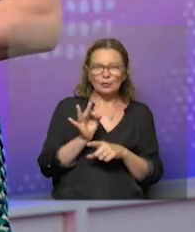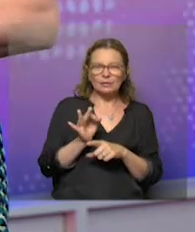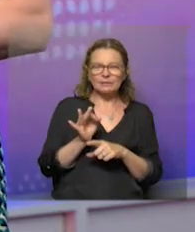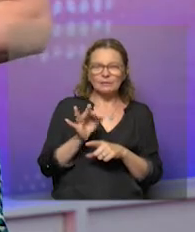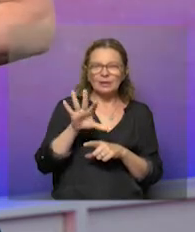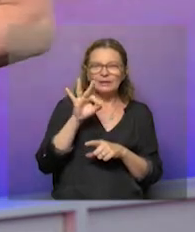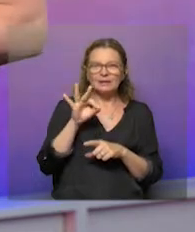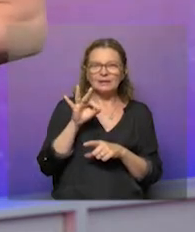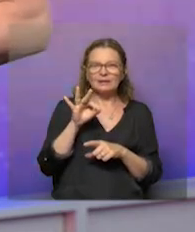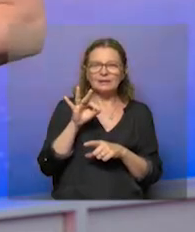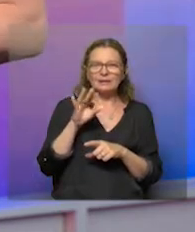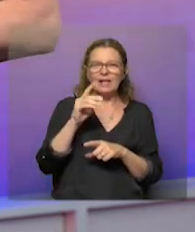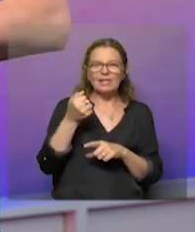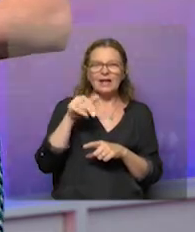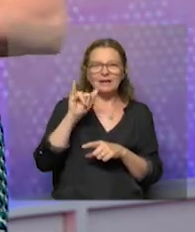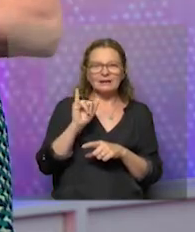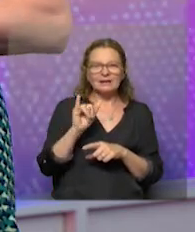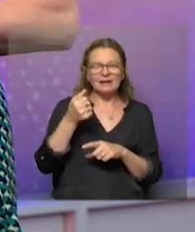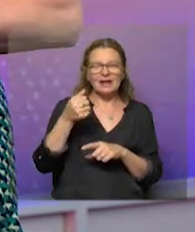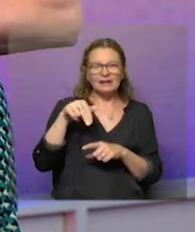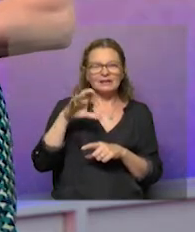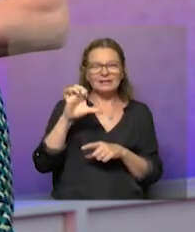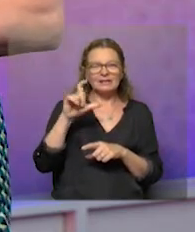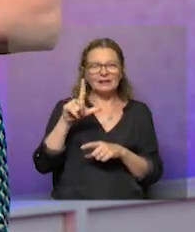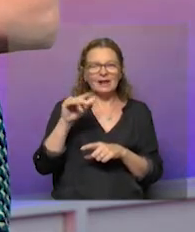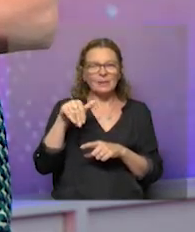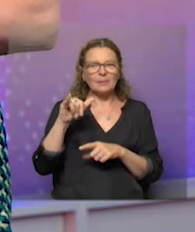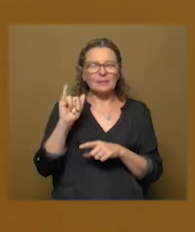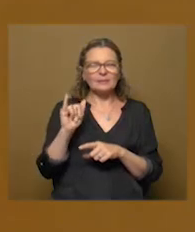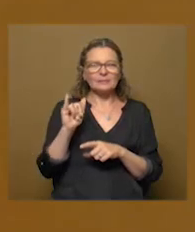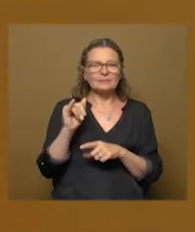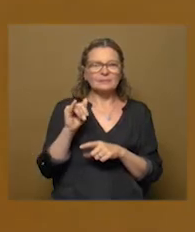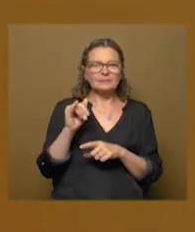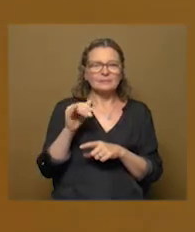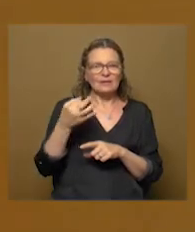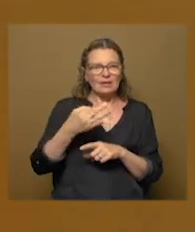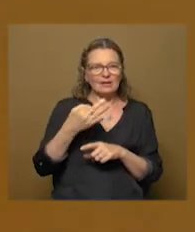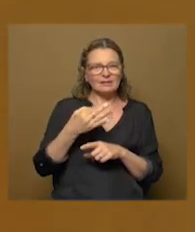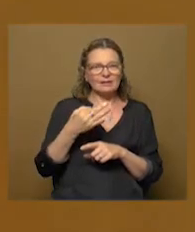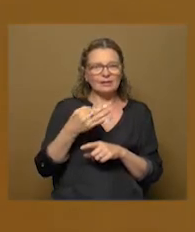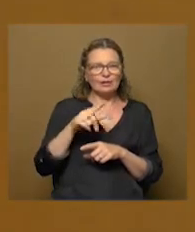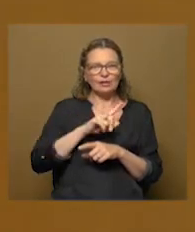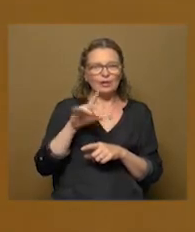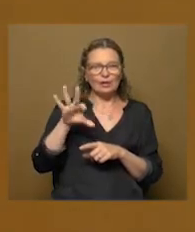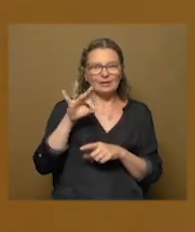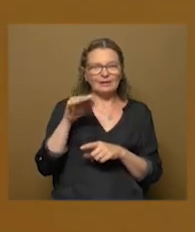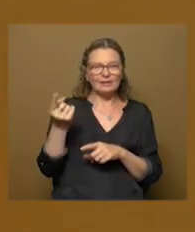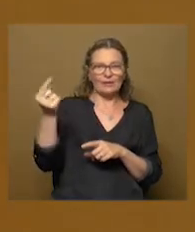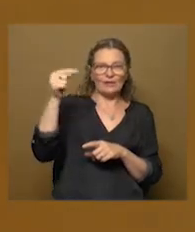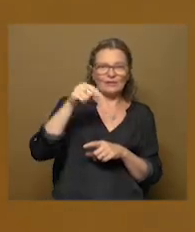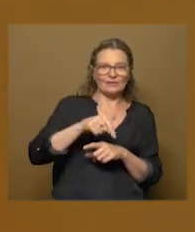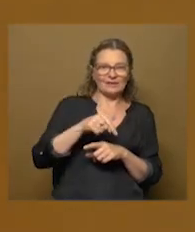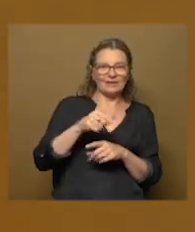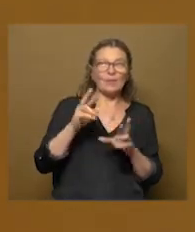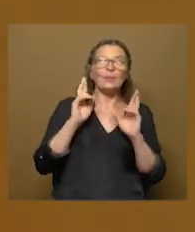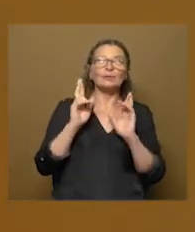qué eligieron a Dani Anselmi para que produjera? Sí, en realidad no lo elegimos, cayó por